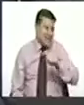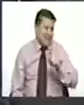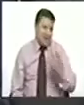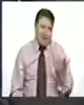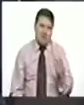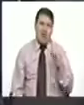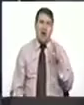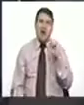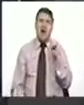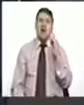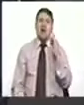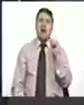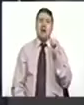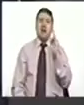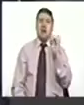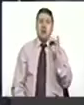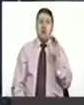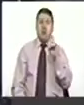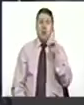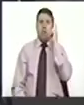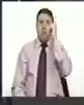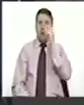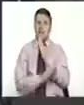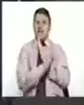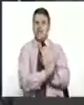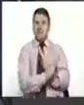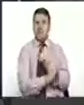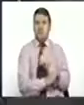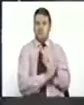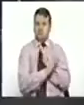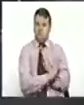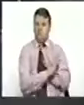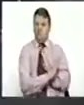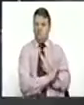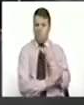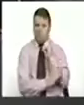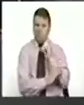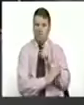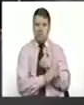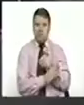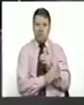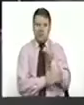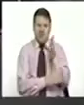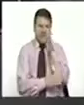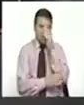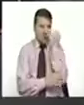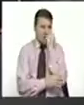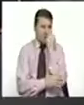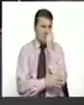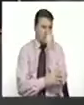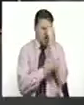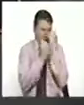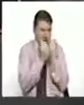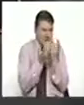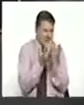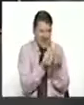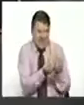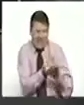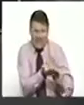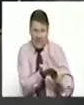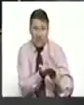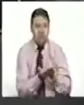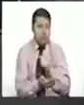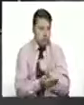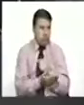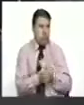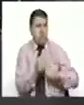el Catatumbo una gran política de seguridad, una gran política de derrota del narcotráfico y seguir con la